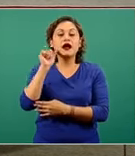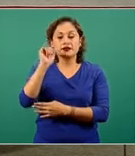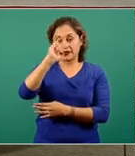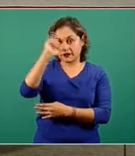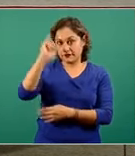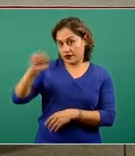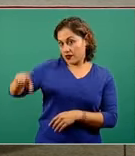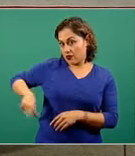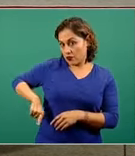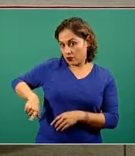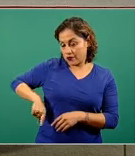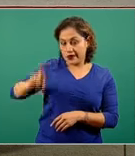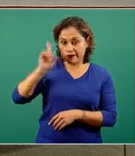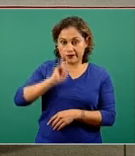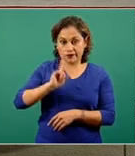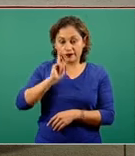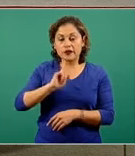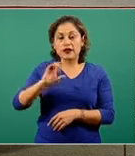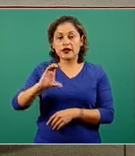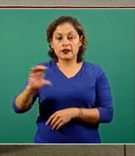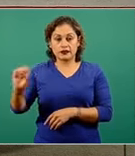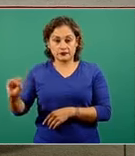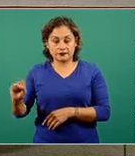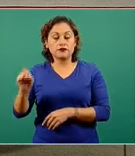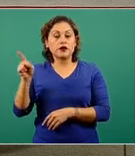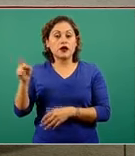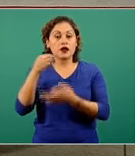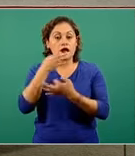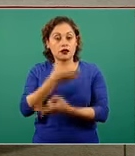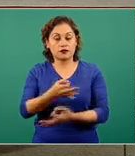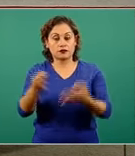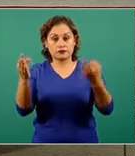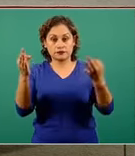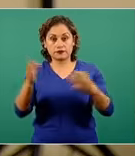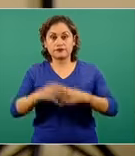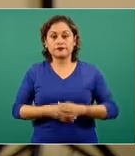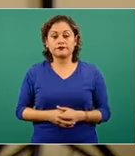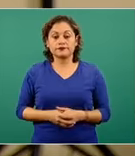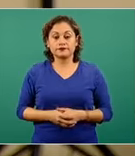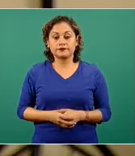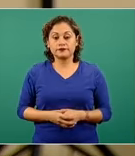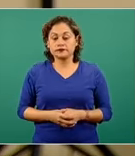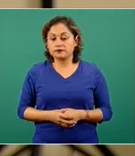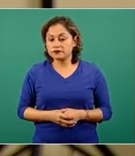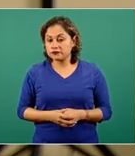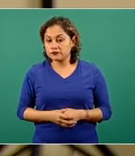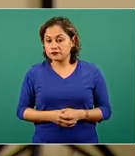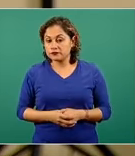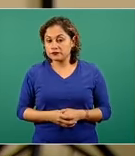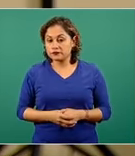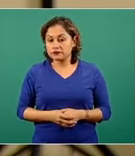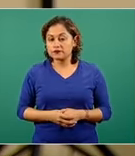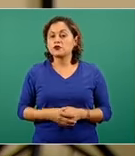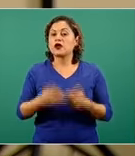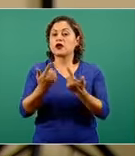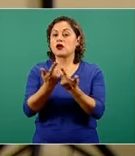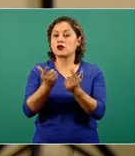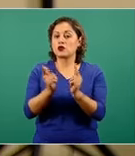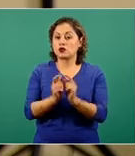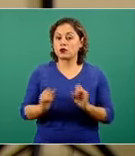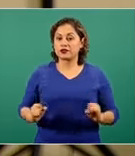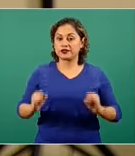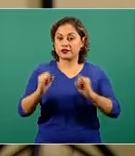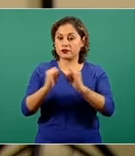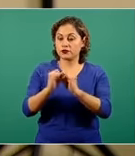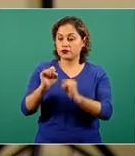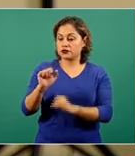Sheinbaum, se anunció que entre un grupo de nutrición del Instituto Nacional de Nutrición, Salvador Subirán, del